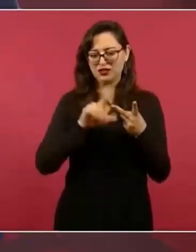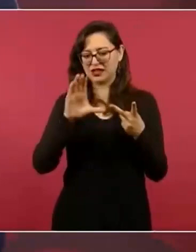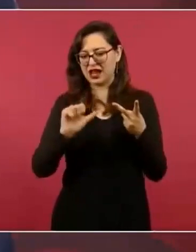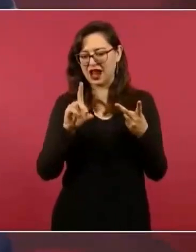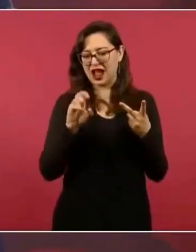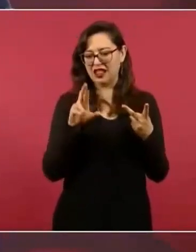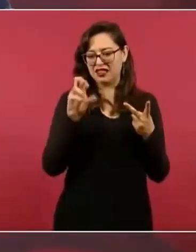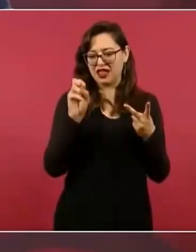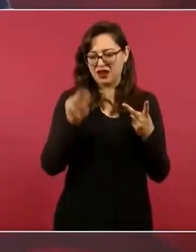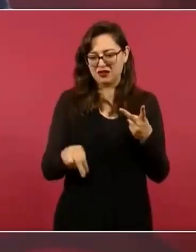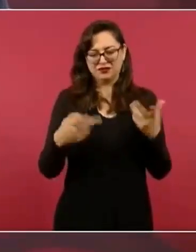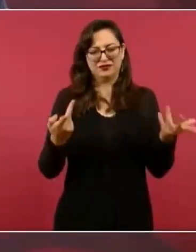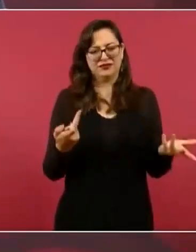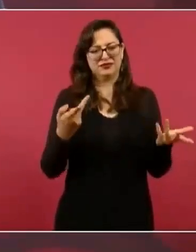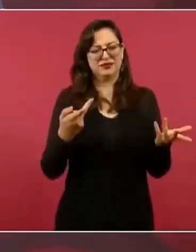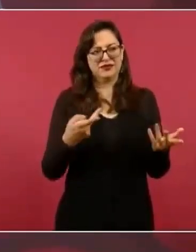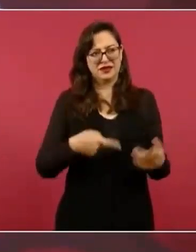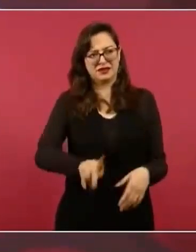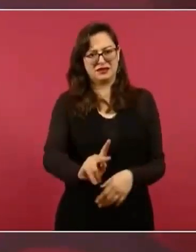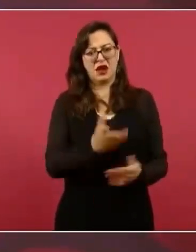no se toca el INE,